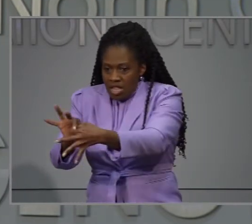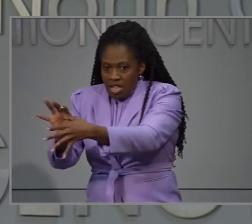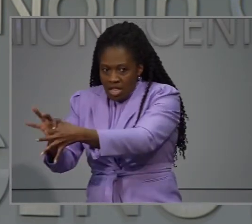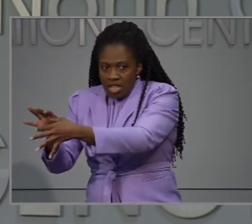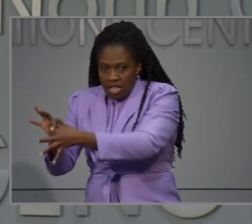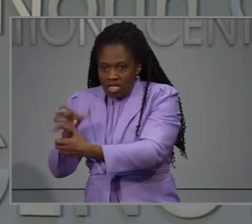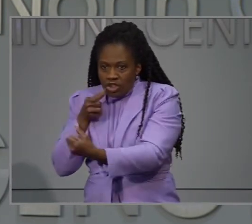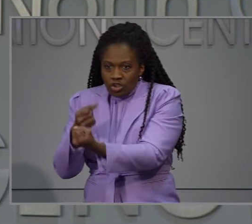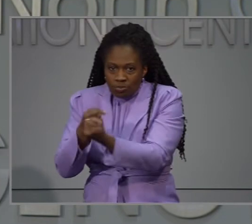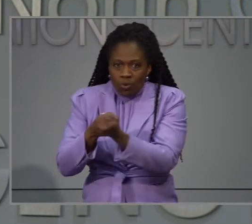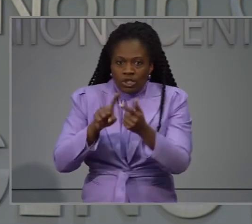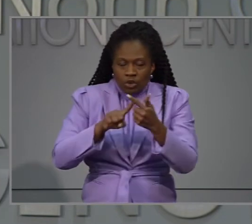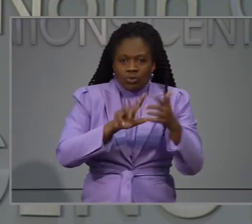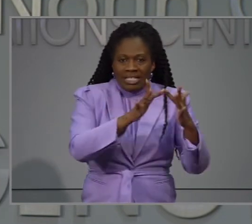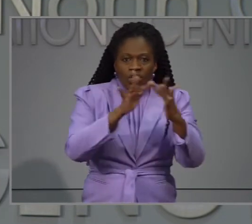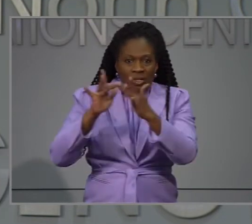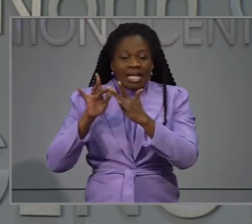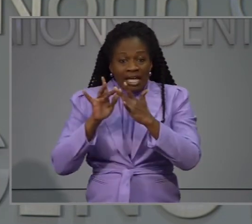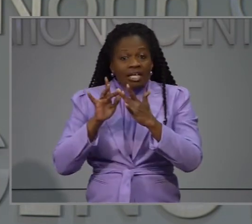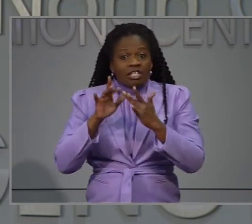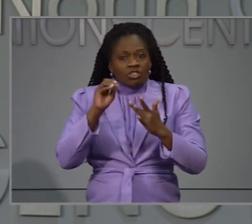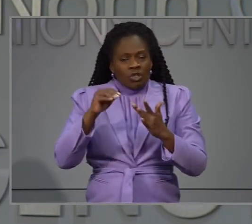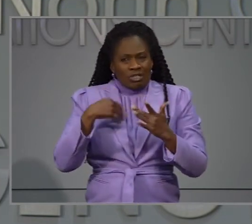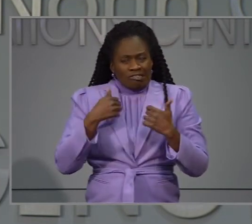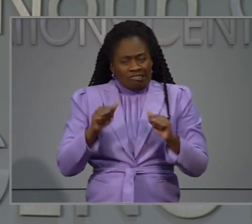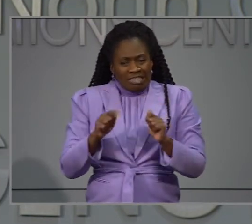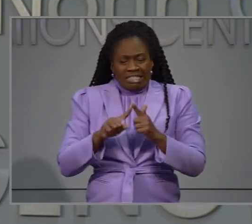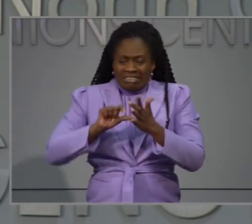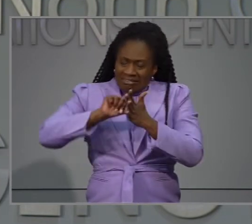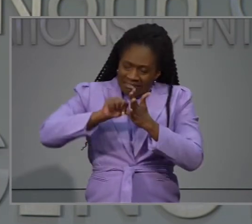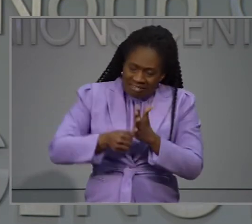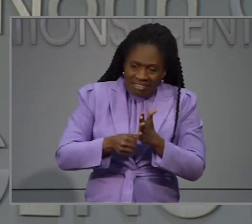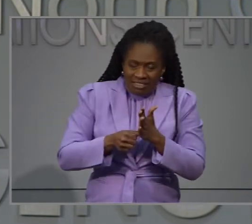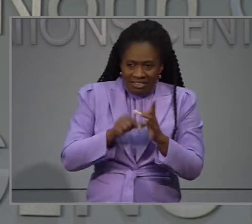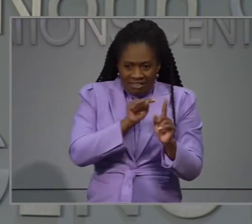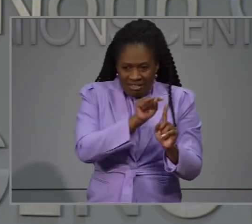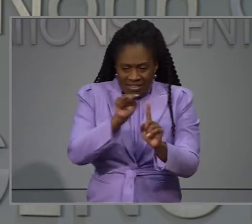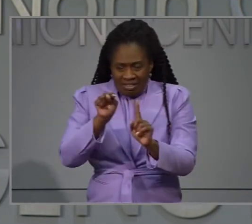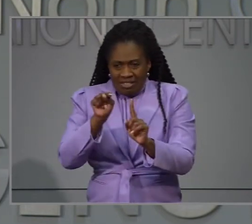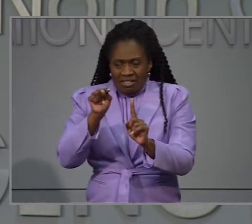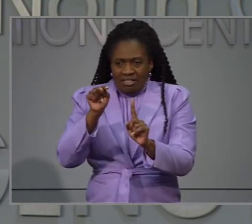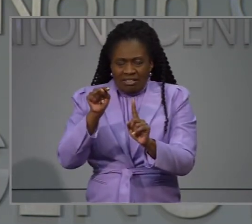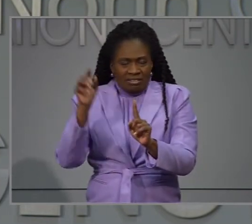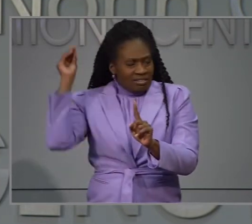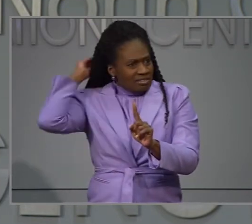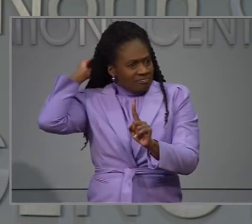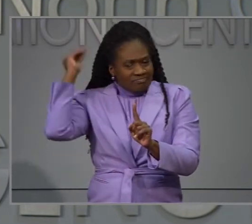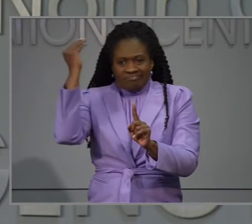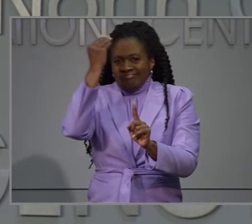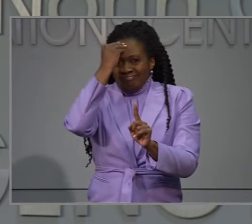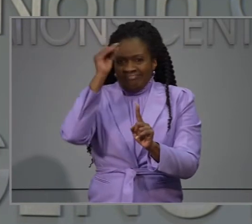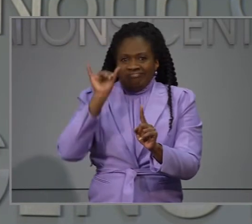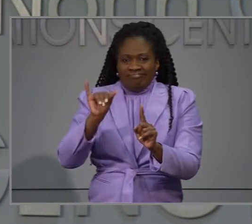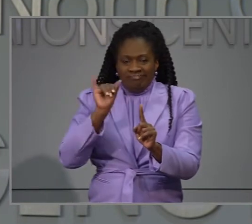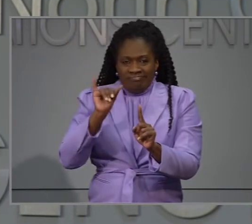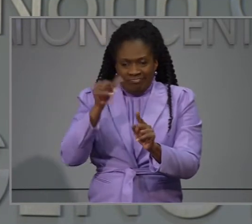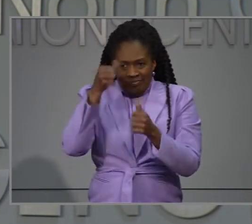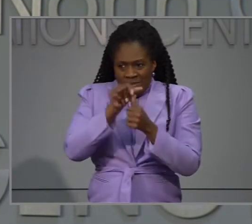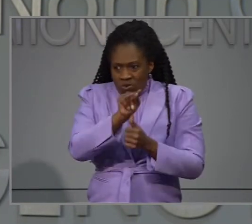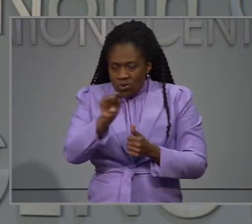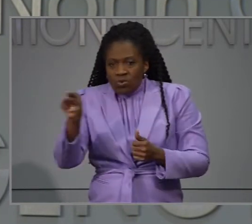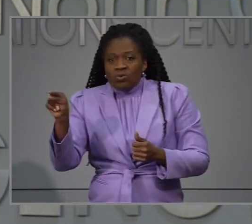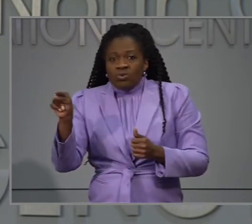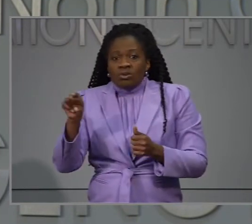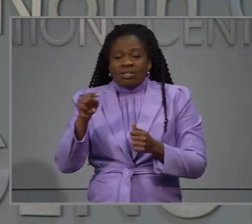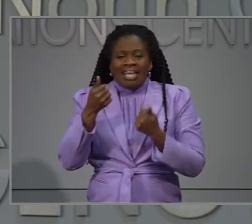necesitamos que se conecten este es el momento de empezar y enfatizar en estas áreas también a muchas